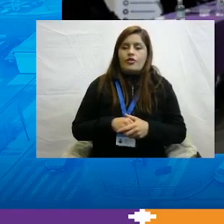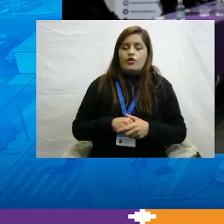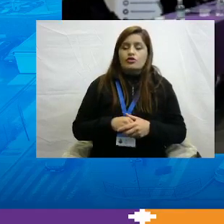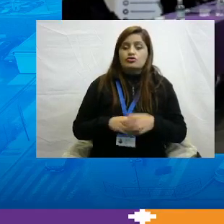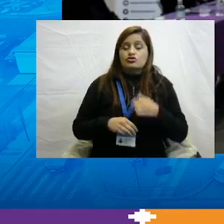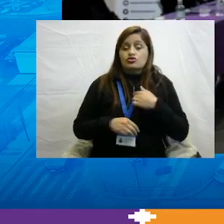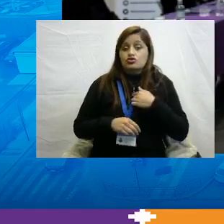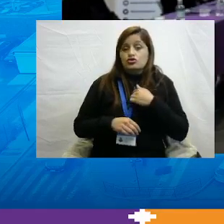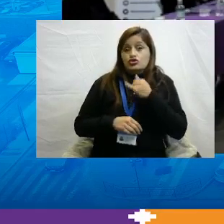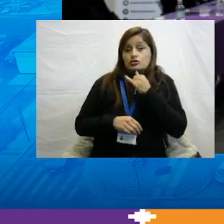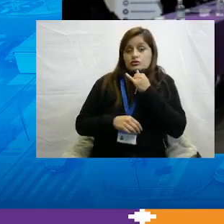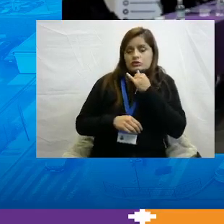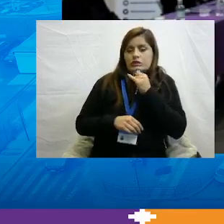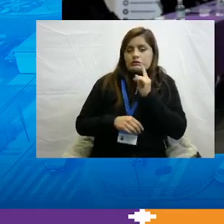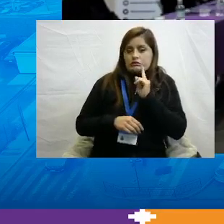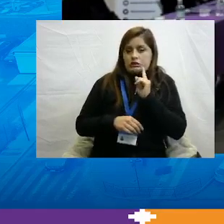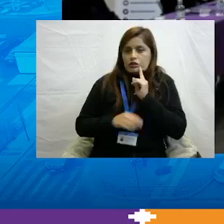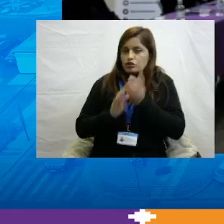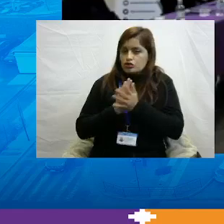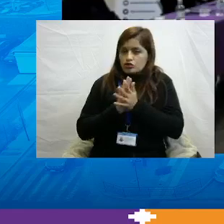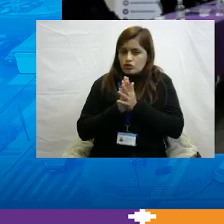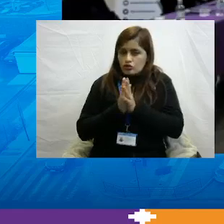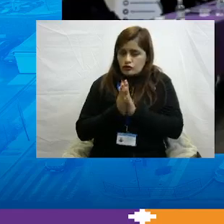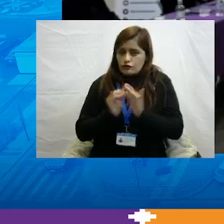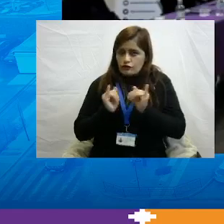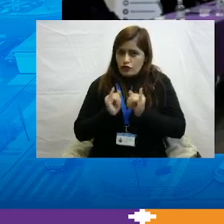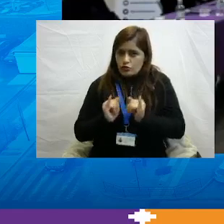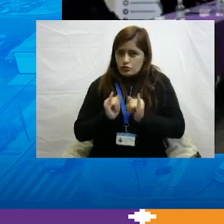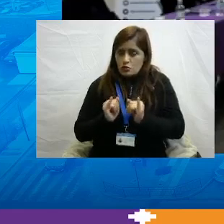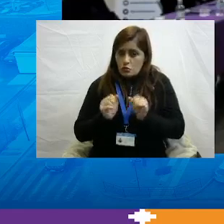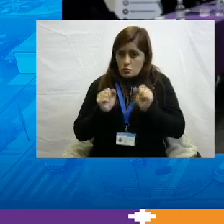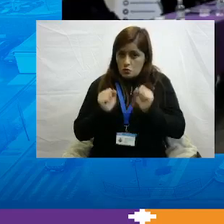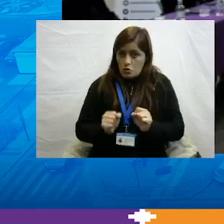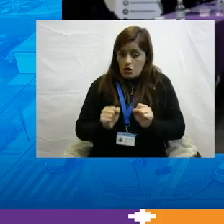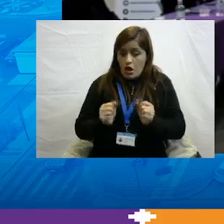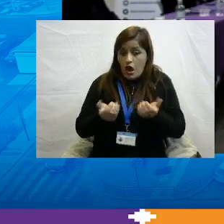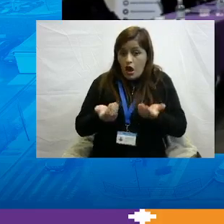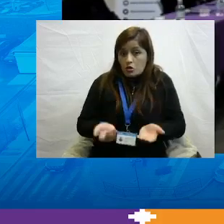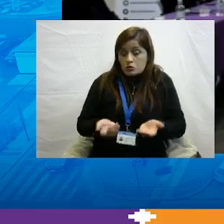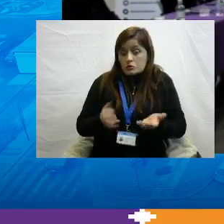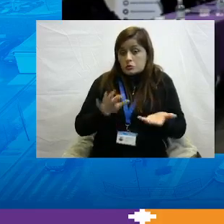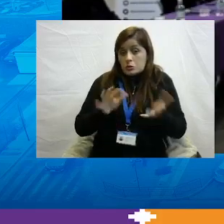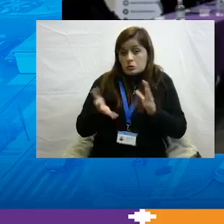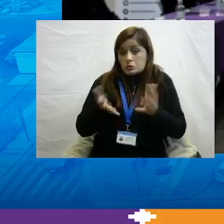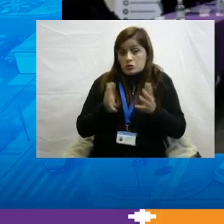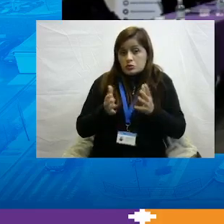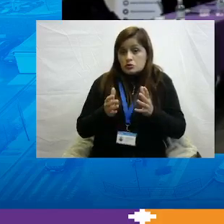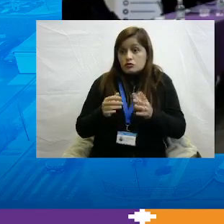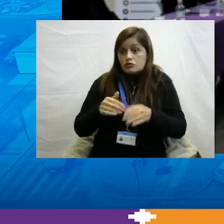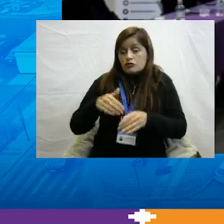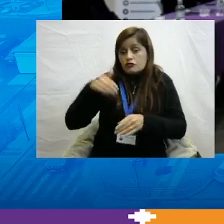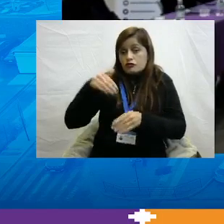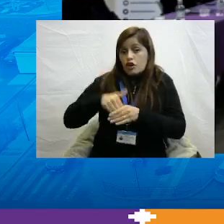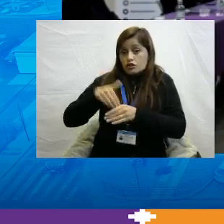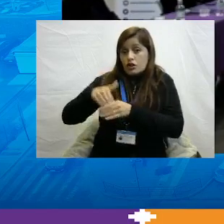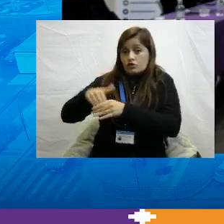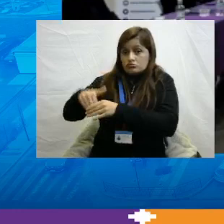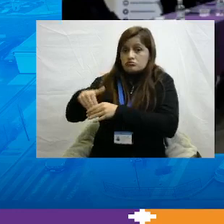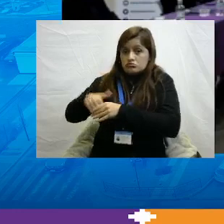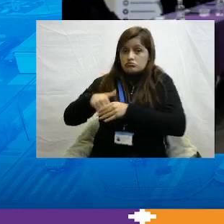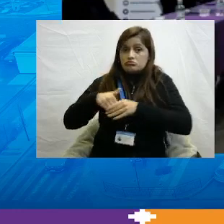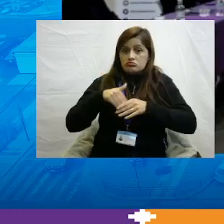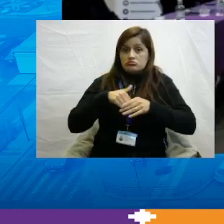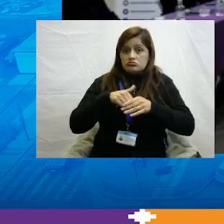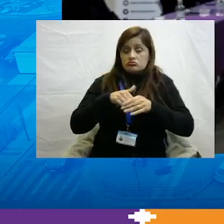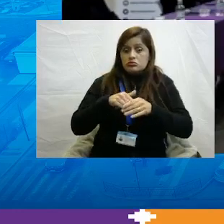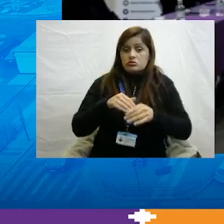si están los antecedentes disponibles como para que pudiésemos quizá proponer votarlo, si no es en